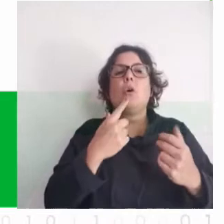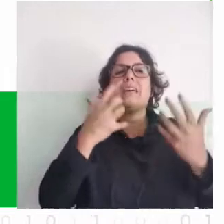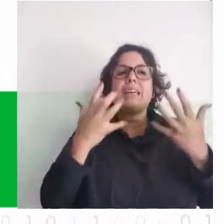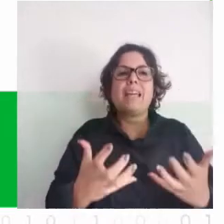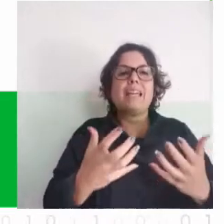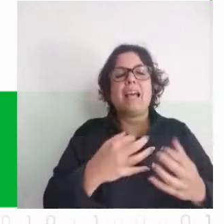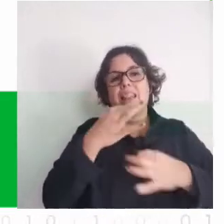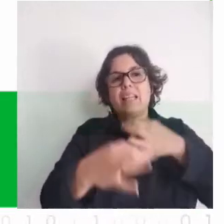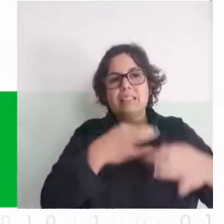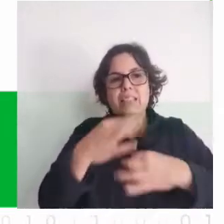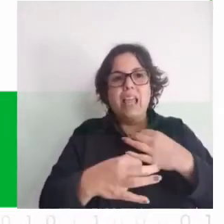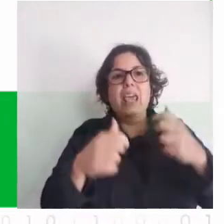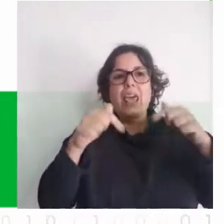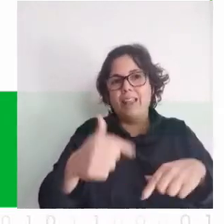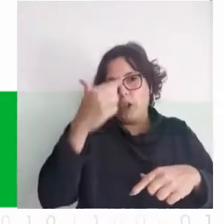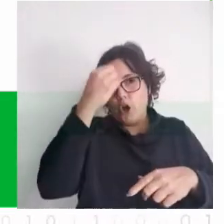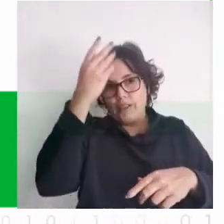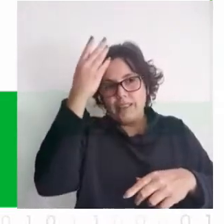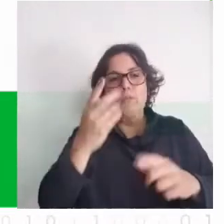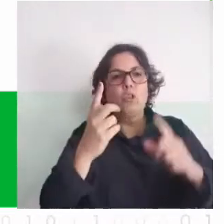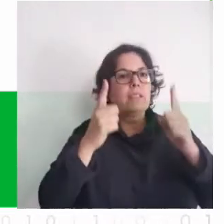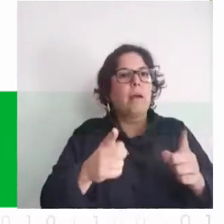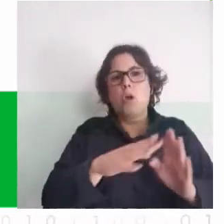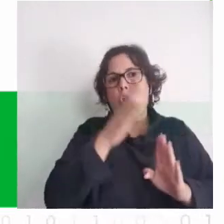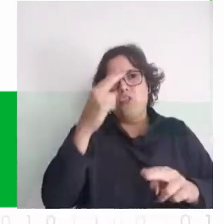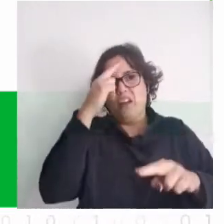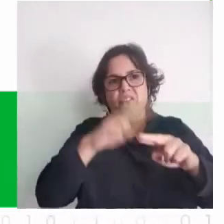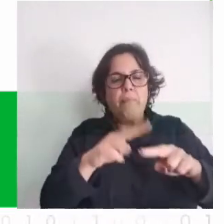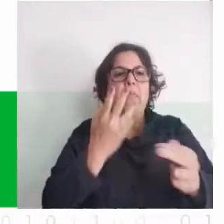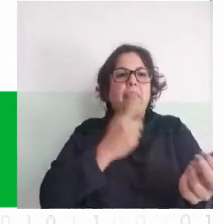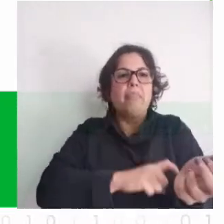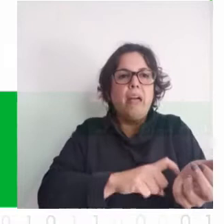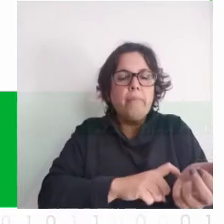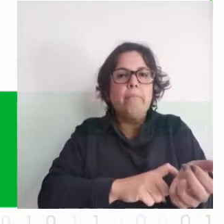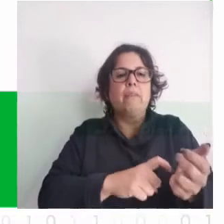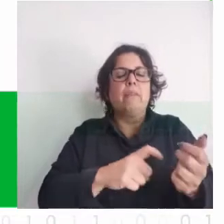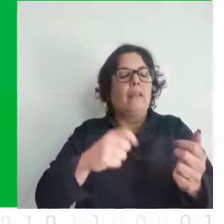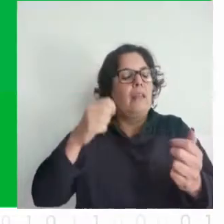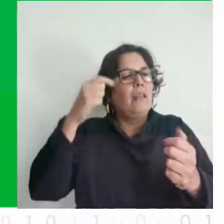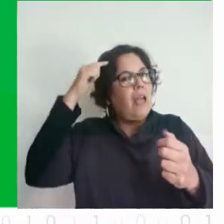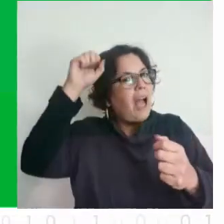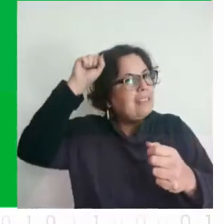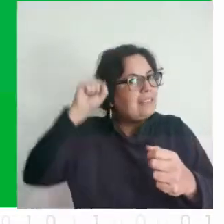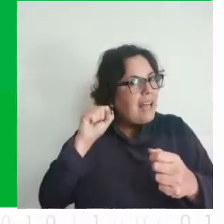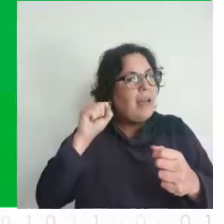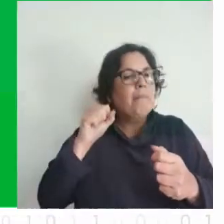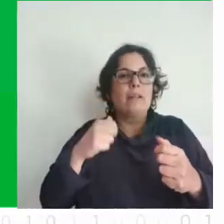decirles que estos conceptos también se aplican a otras enfermedades como diabetes, como Alzheimer, a la cual tengo muchísimo